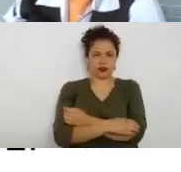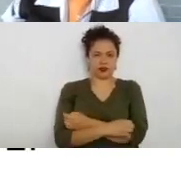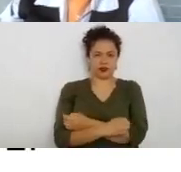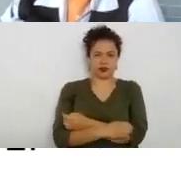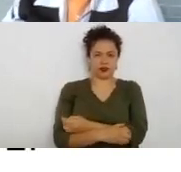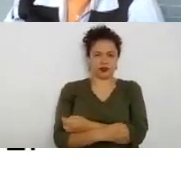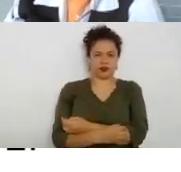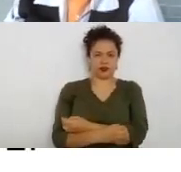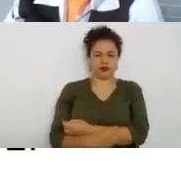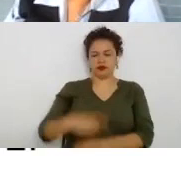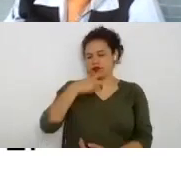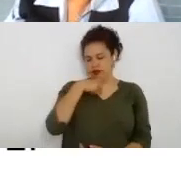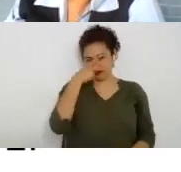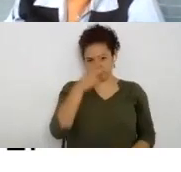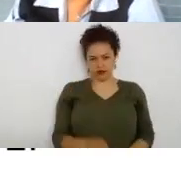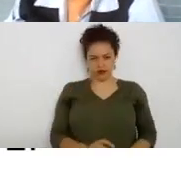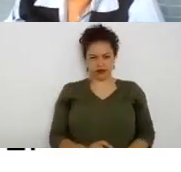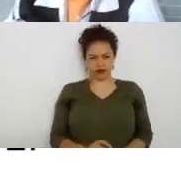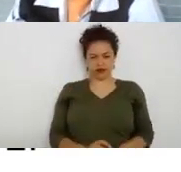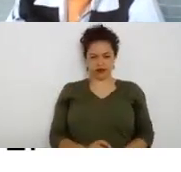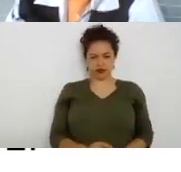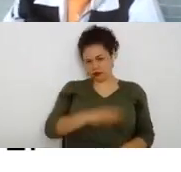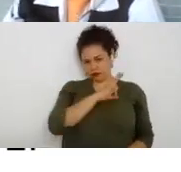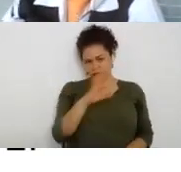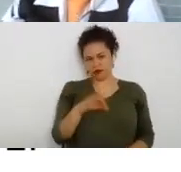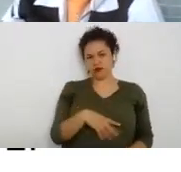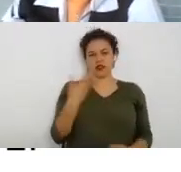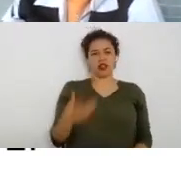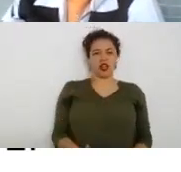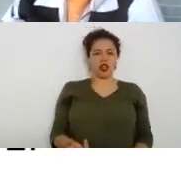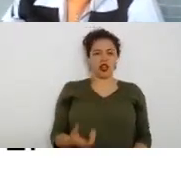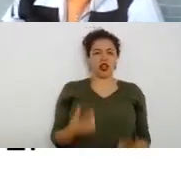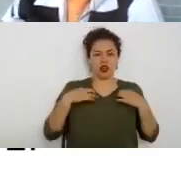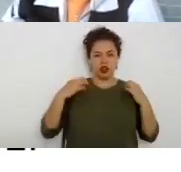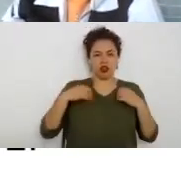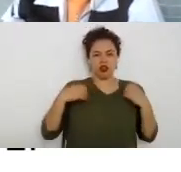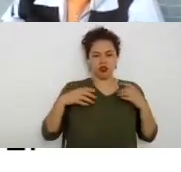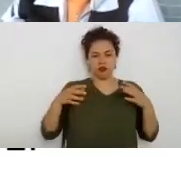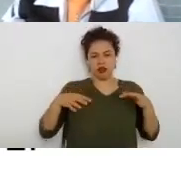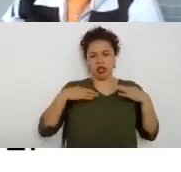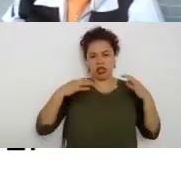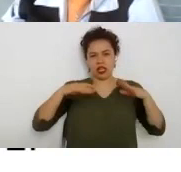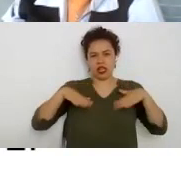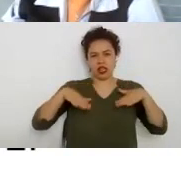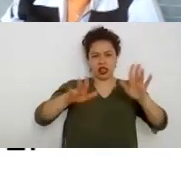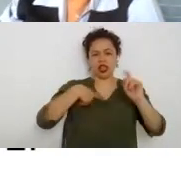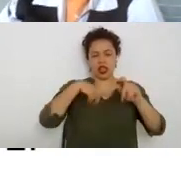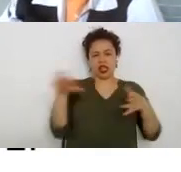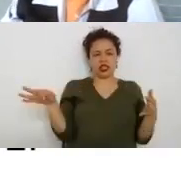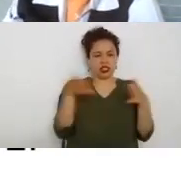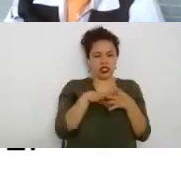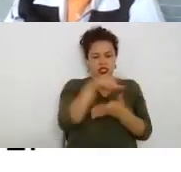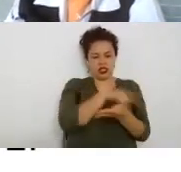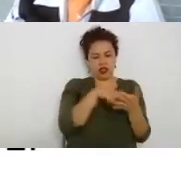Les comentaba también que de ser posible se tienen que quitar lo que es ropa, telas que estén cercas a la zona,